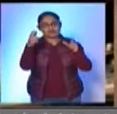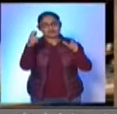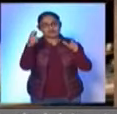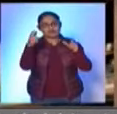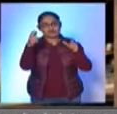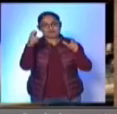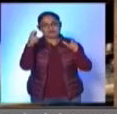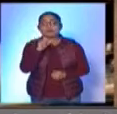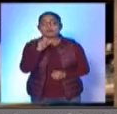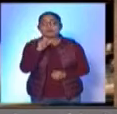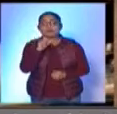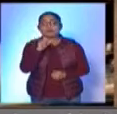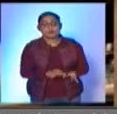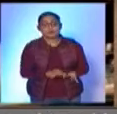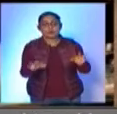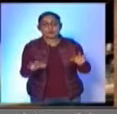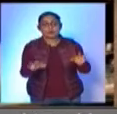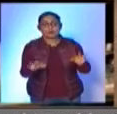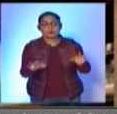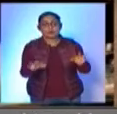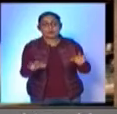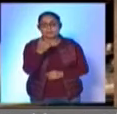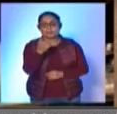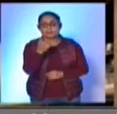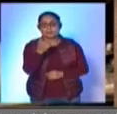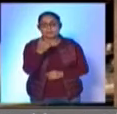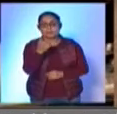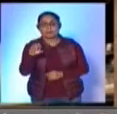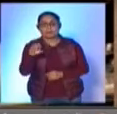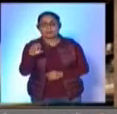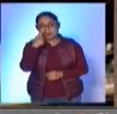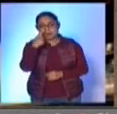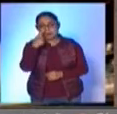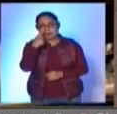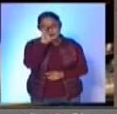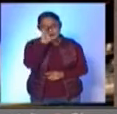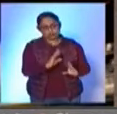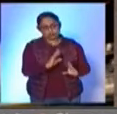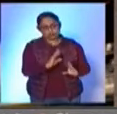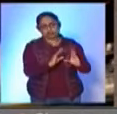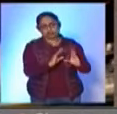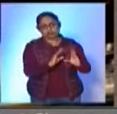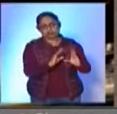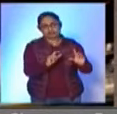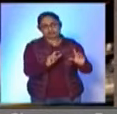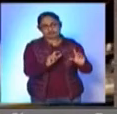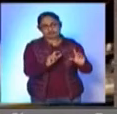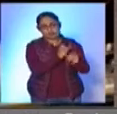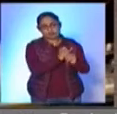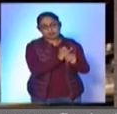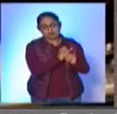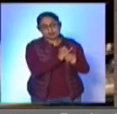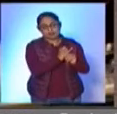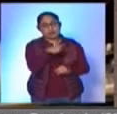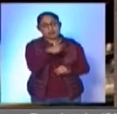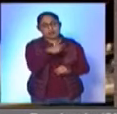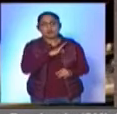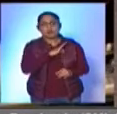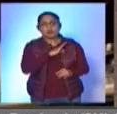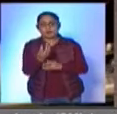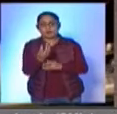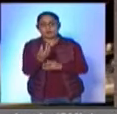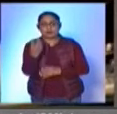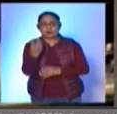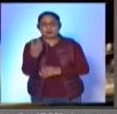se priorizará a las MIPYMES con apoyos para capacitación digital para que puedan transitar a nuevas